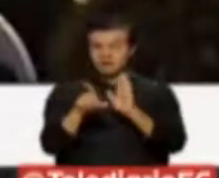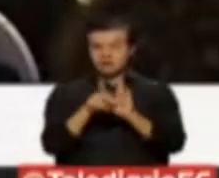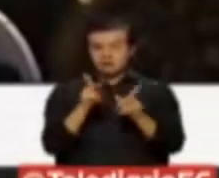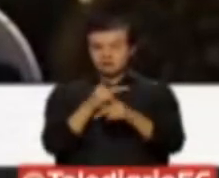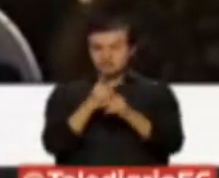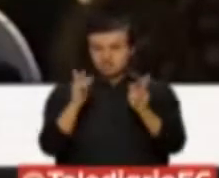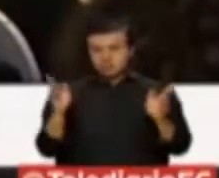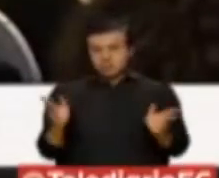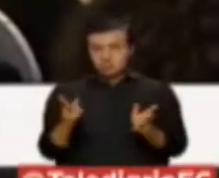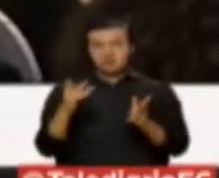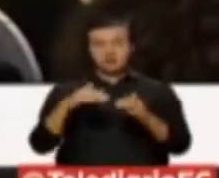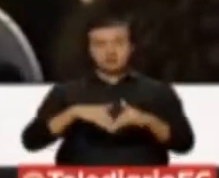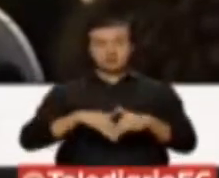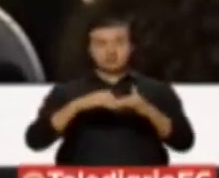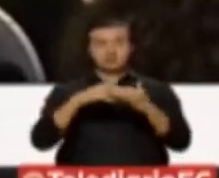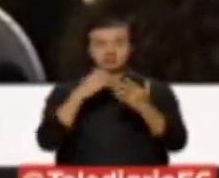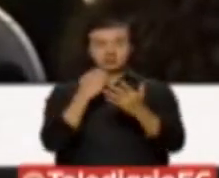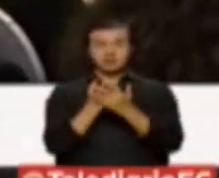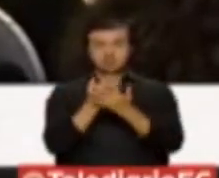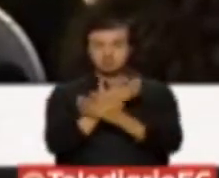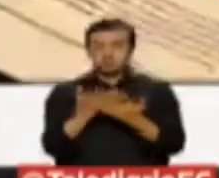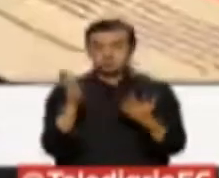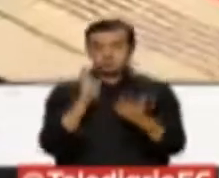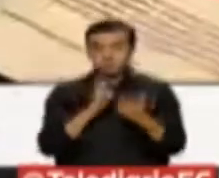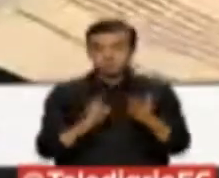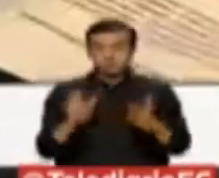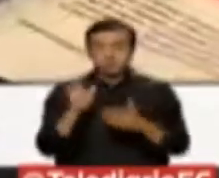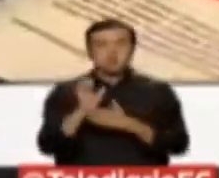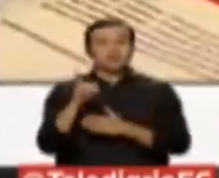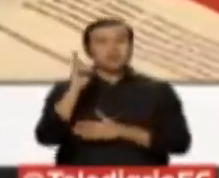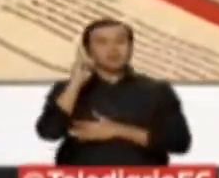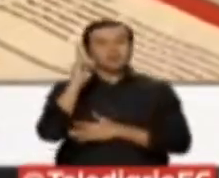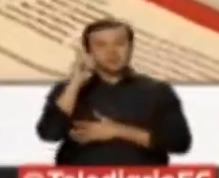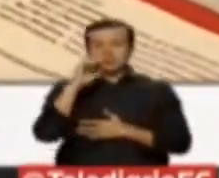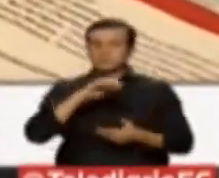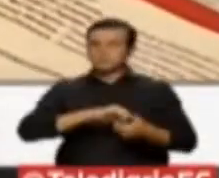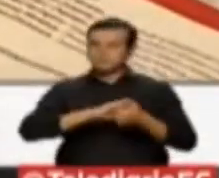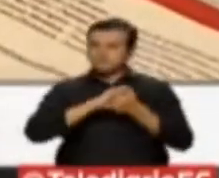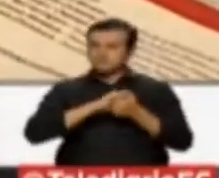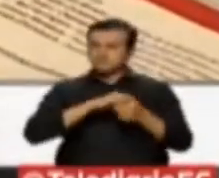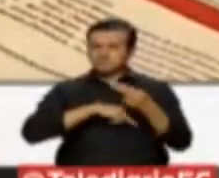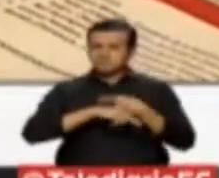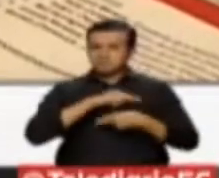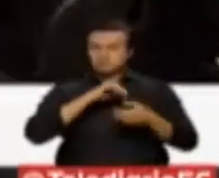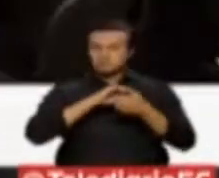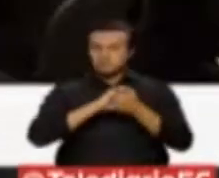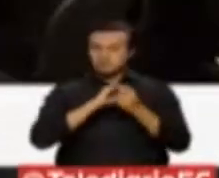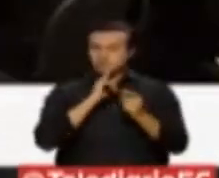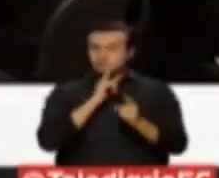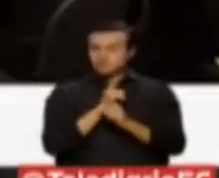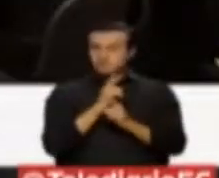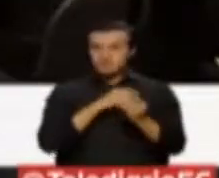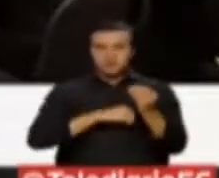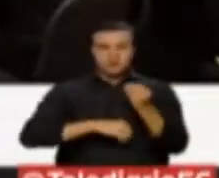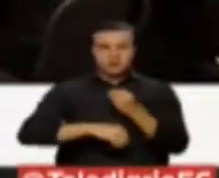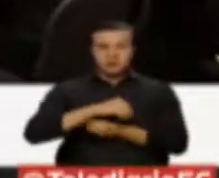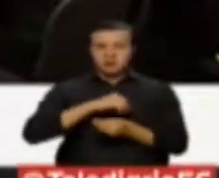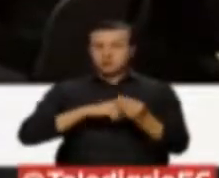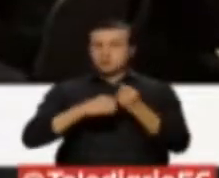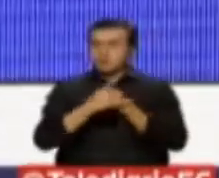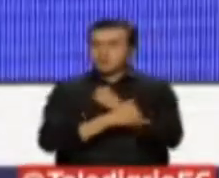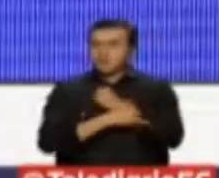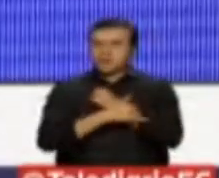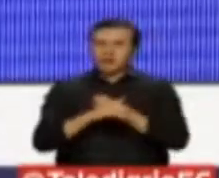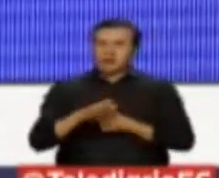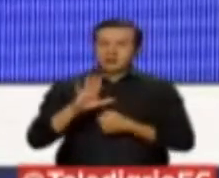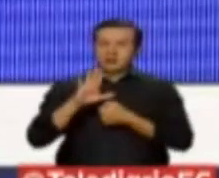dice que la reactivación económica que requiere el ecuador pasa por afianzar las relaciones comerciales de negocios y de inversión con el país norteamericano